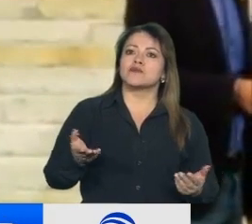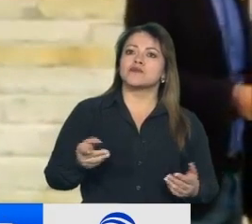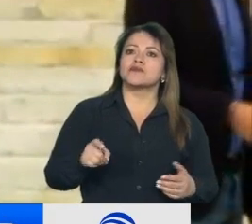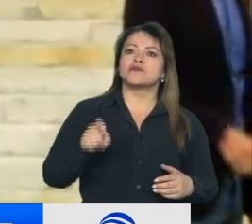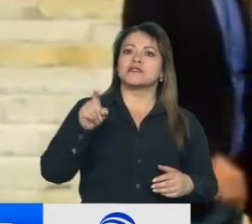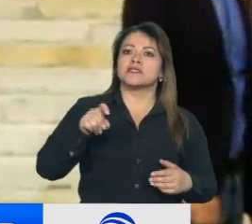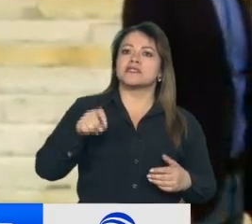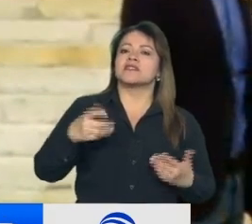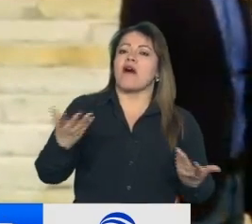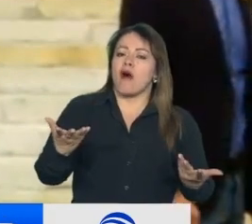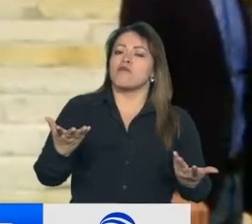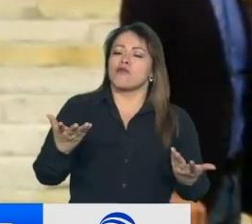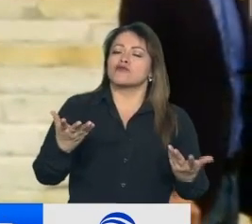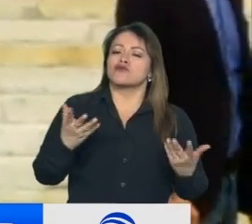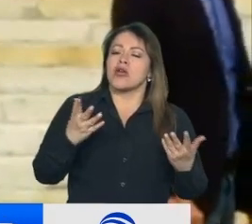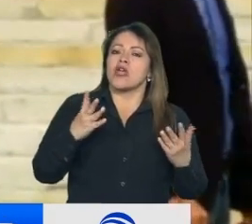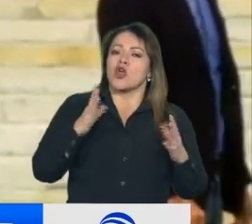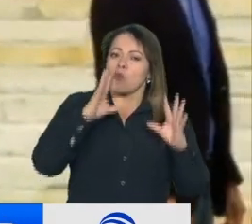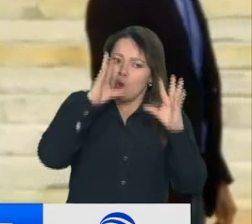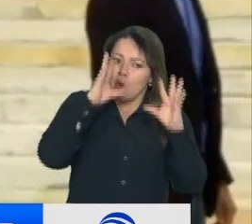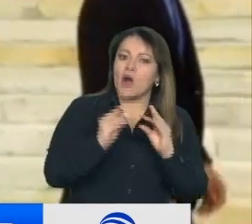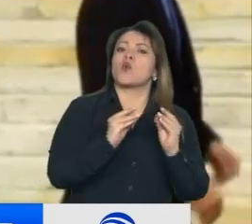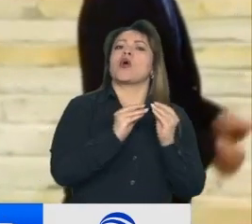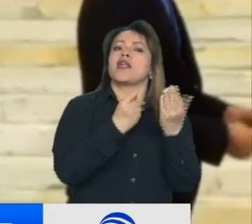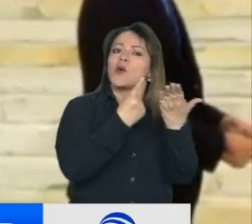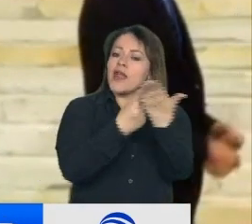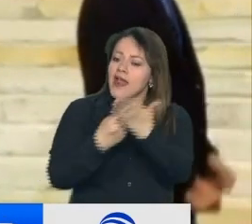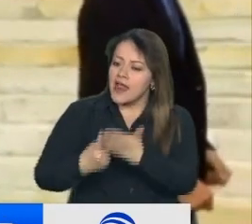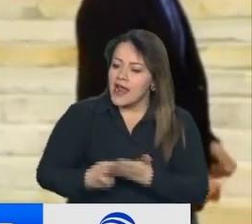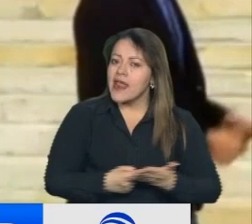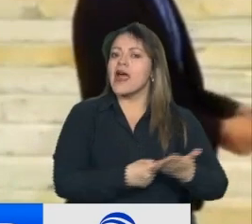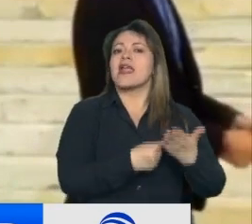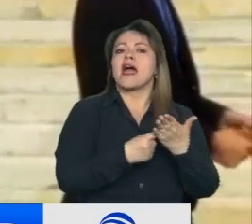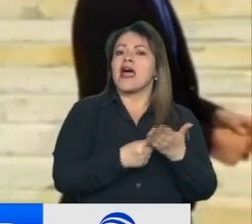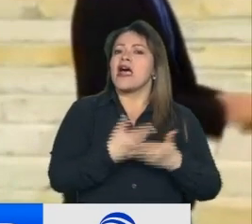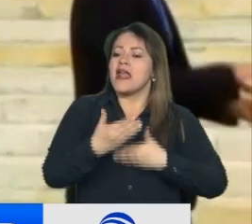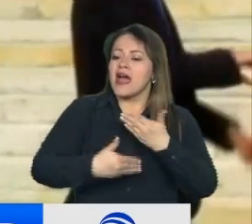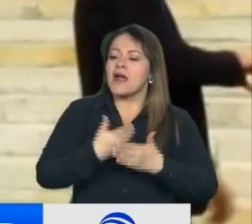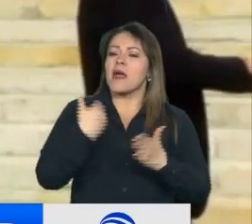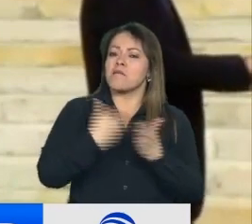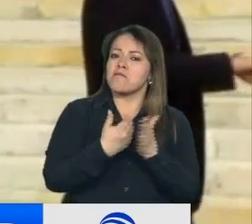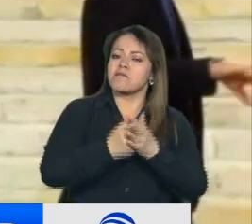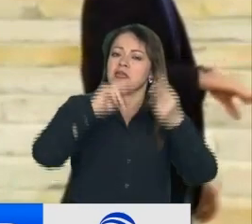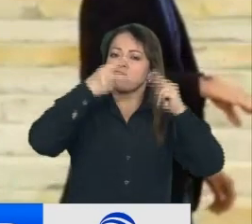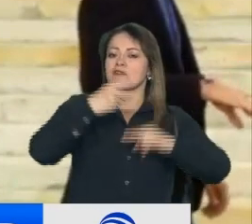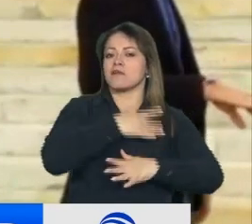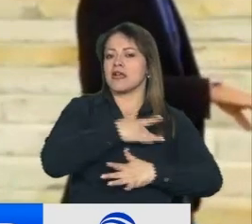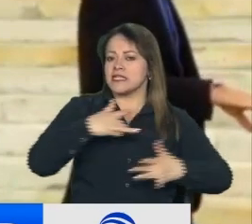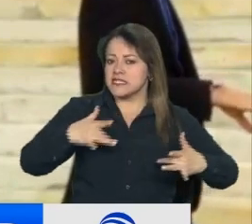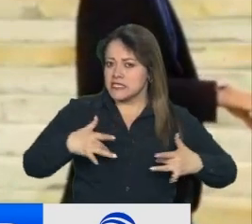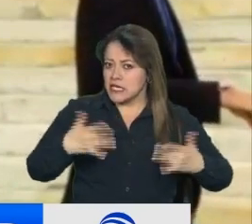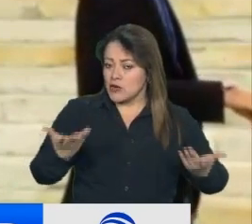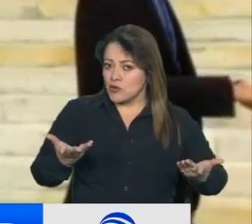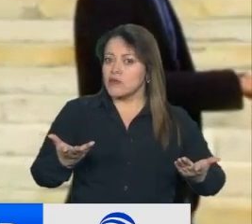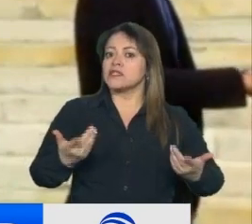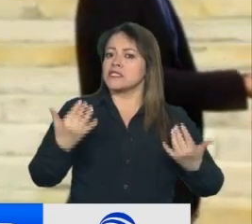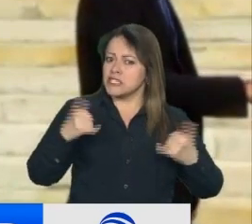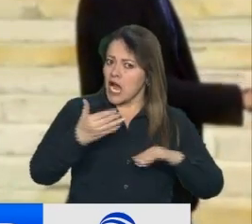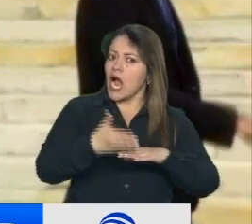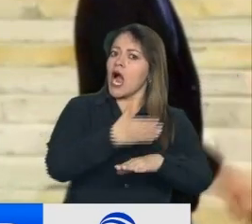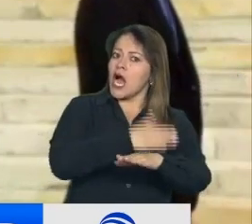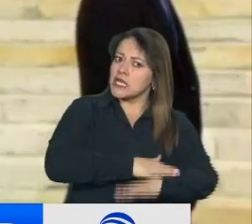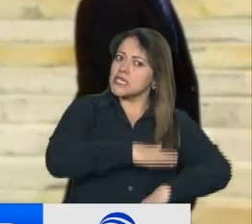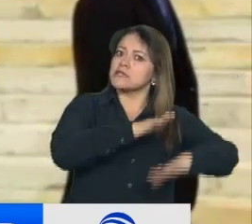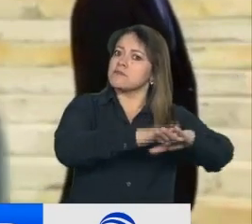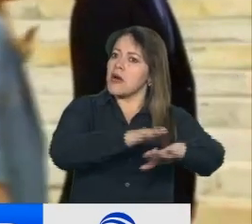como llegar a unos acuerdos frente a la ponencia que se va a presentar de archivo a la reforma a la salud. Hemos venido alertando y advirtiendo